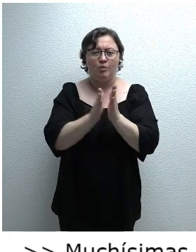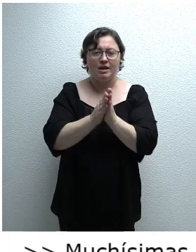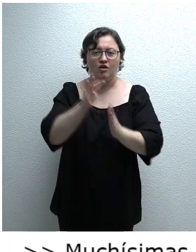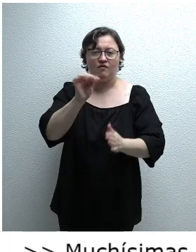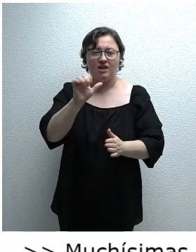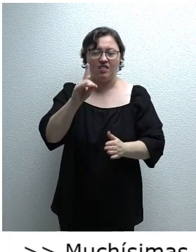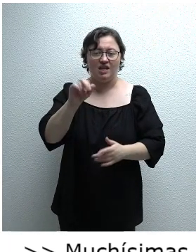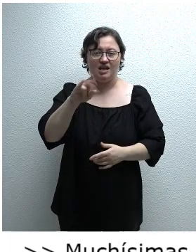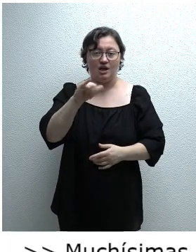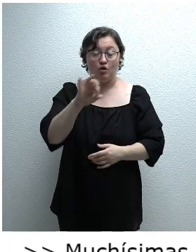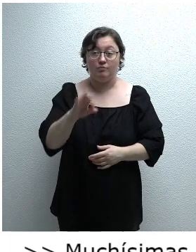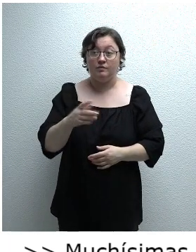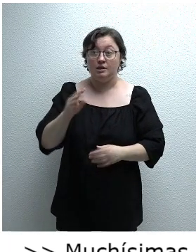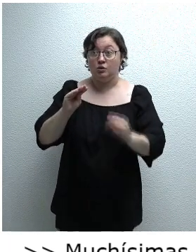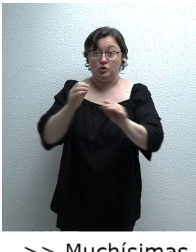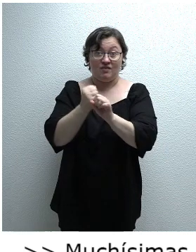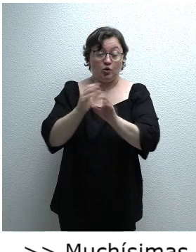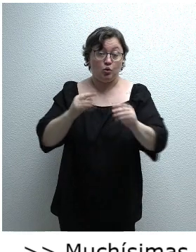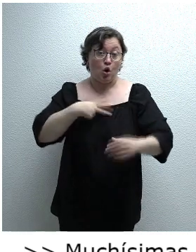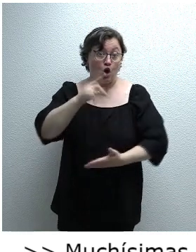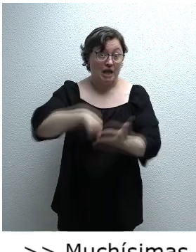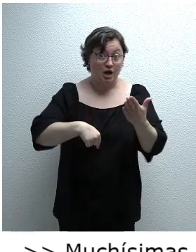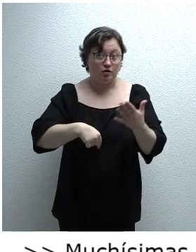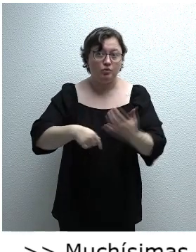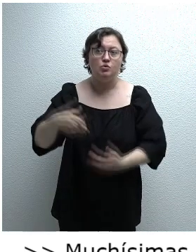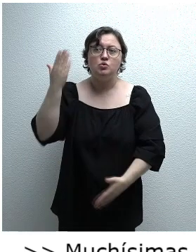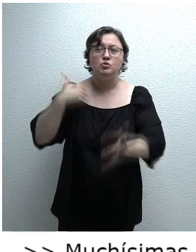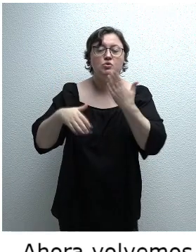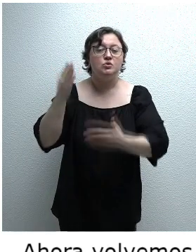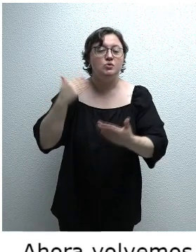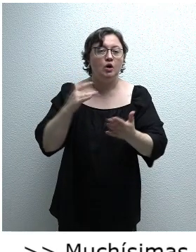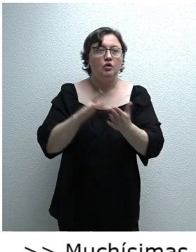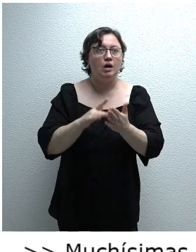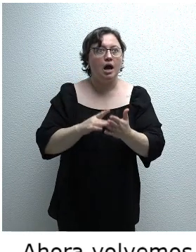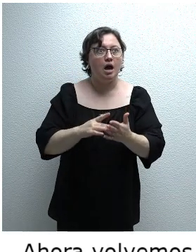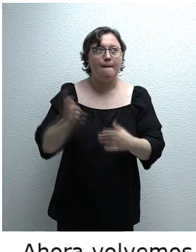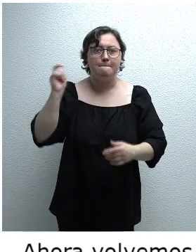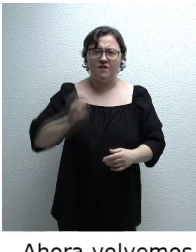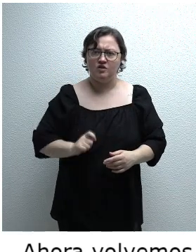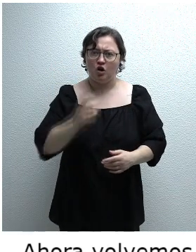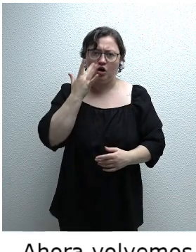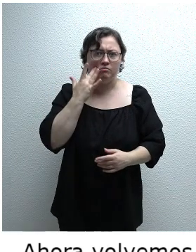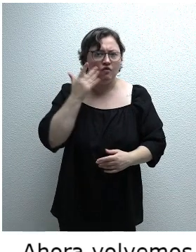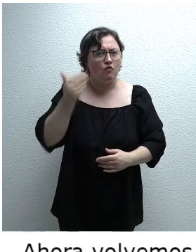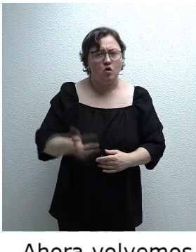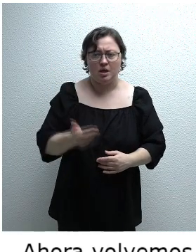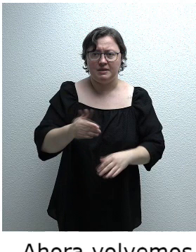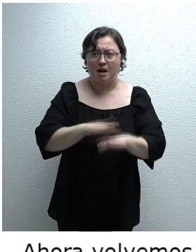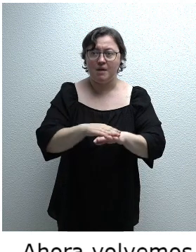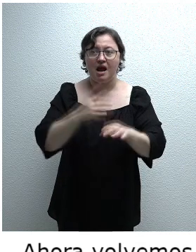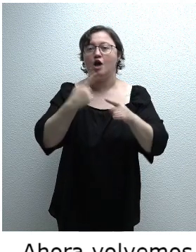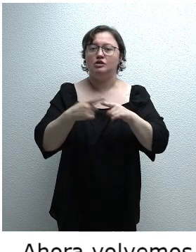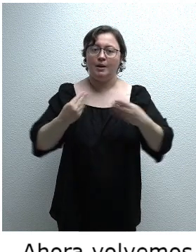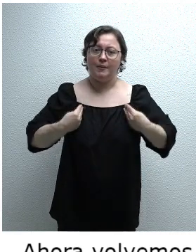Vamos a ver, la profesión vuestra de los notarios ya era una profesión fundamental para muchos elementos de la